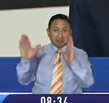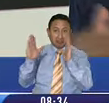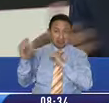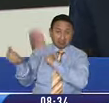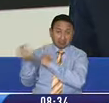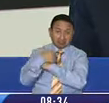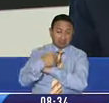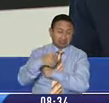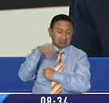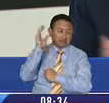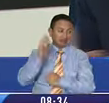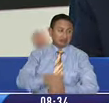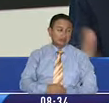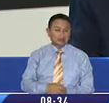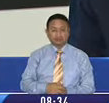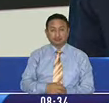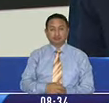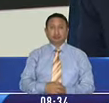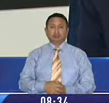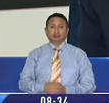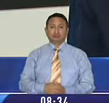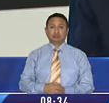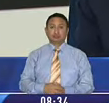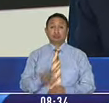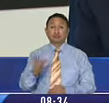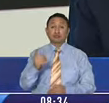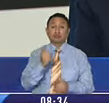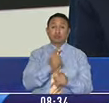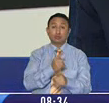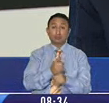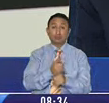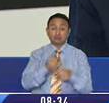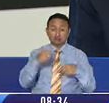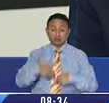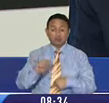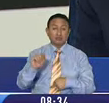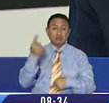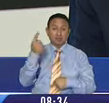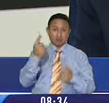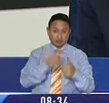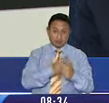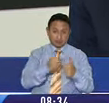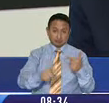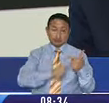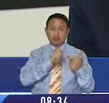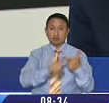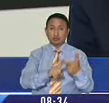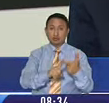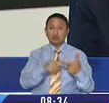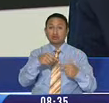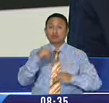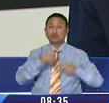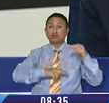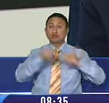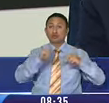Consejo, ni en la administración pasada, ni en esta. Por lo tanto, esto es lo primero que hay que hacer. Segundo, lo que tenemos que hacer es